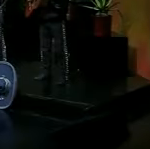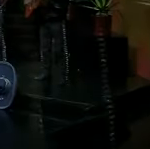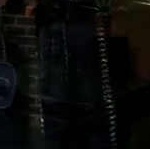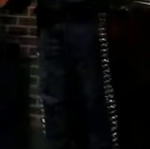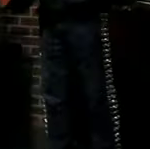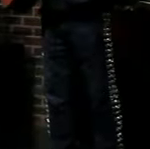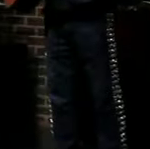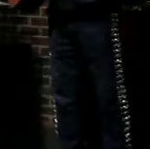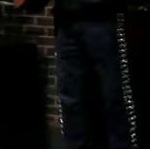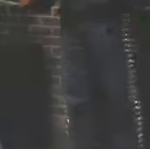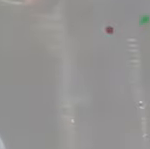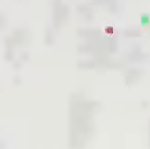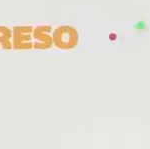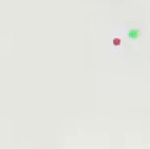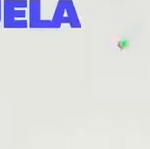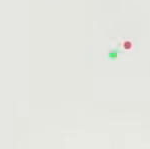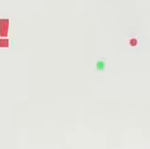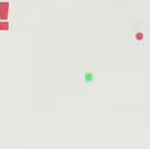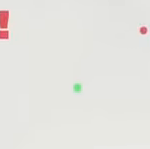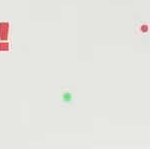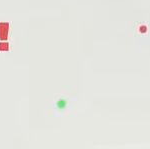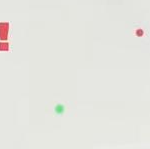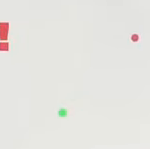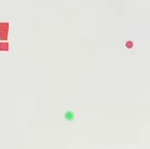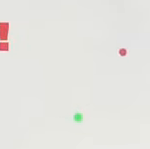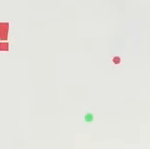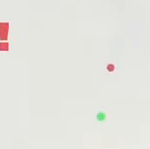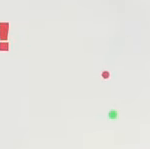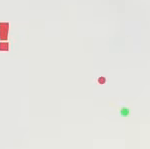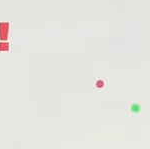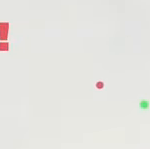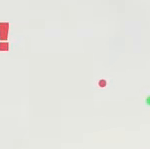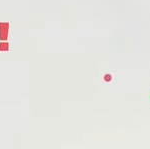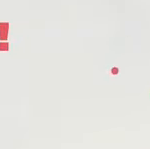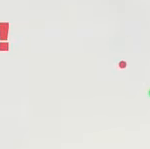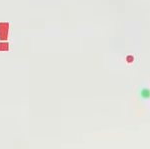a clases, la escuela va a tu casa.